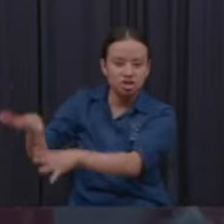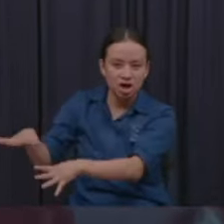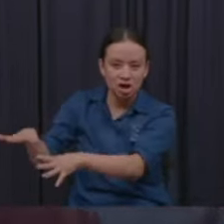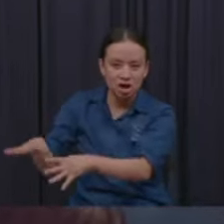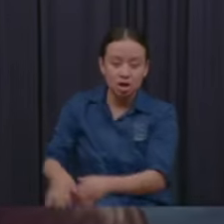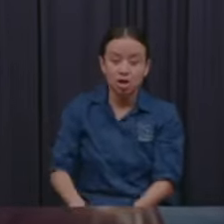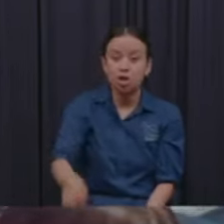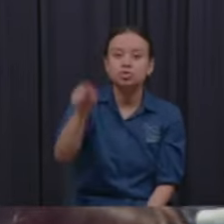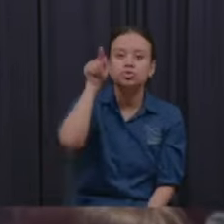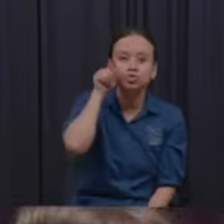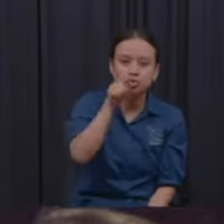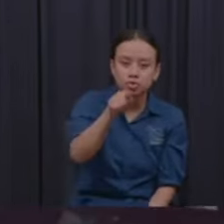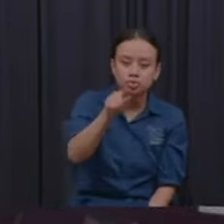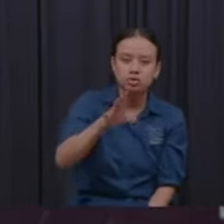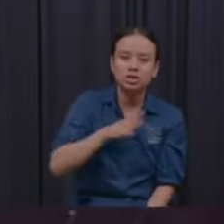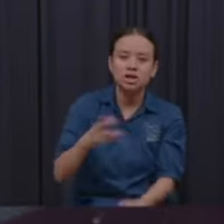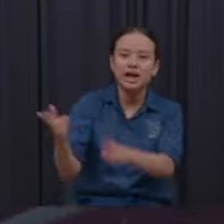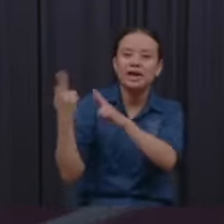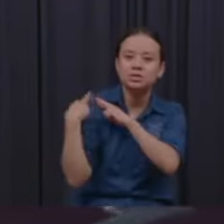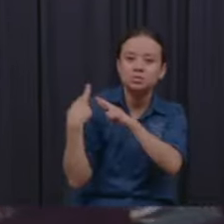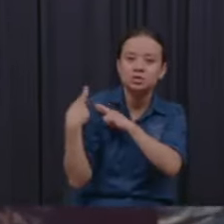hermano.